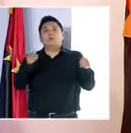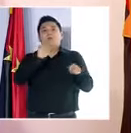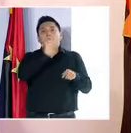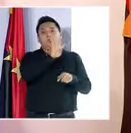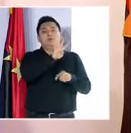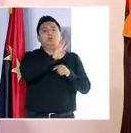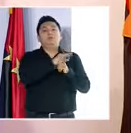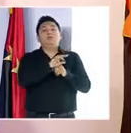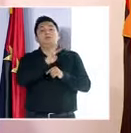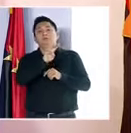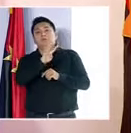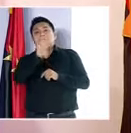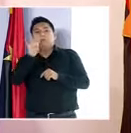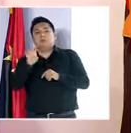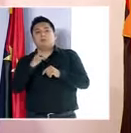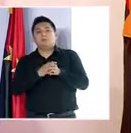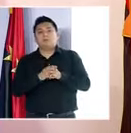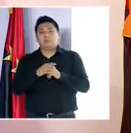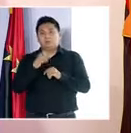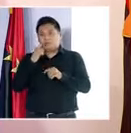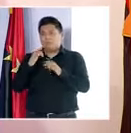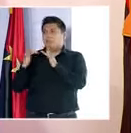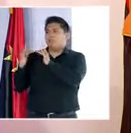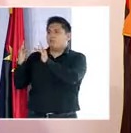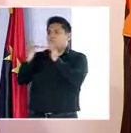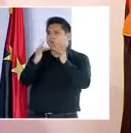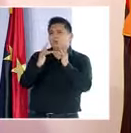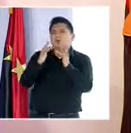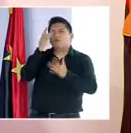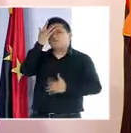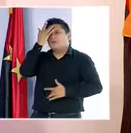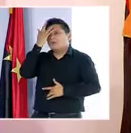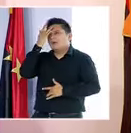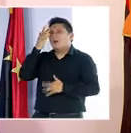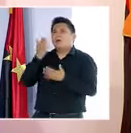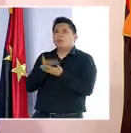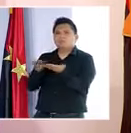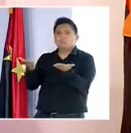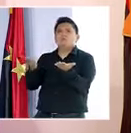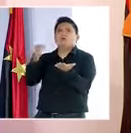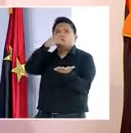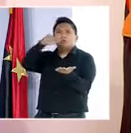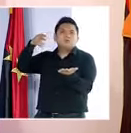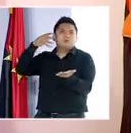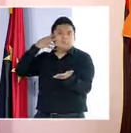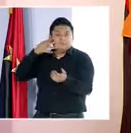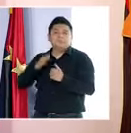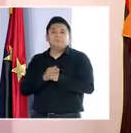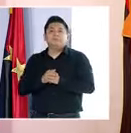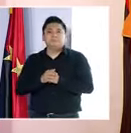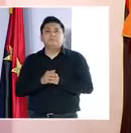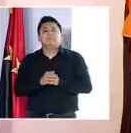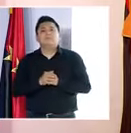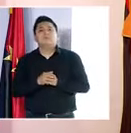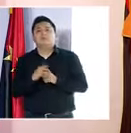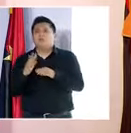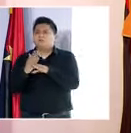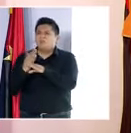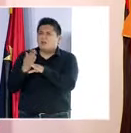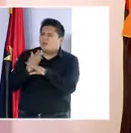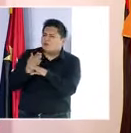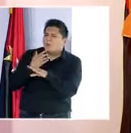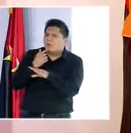459 camas que están al servicio de todo Norte de Santander. La conflictividad que